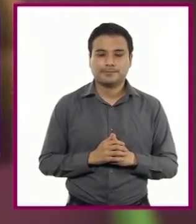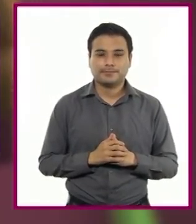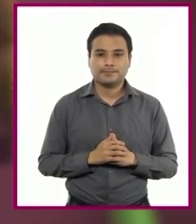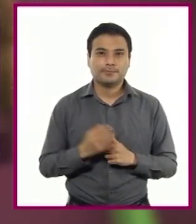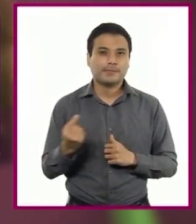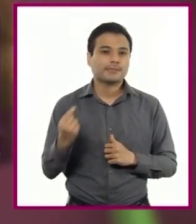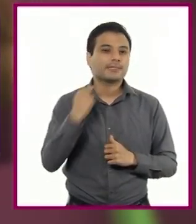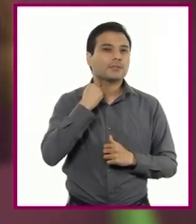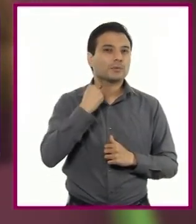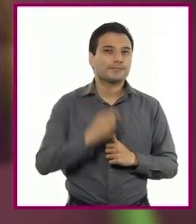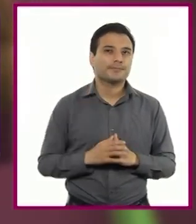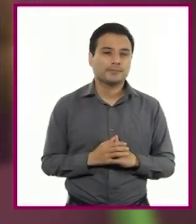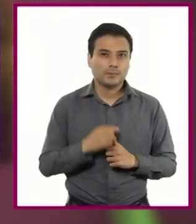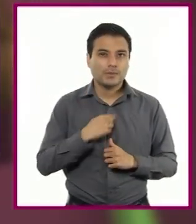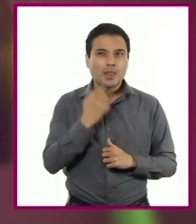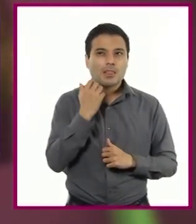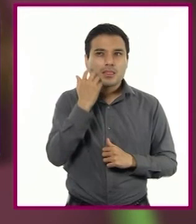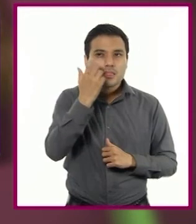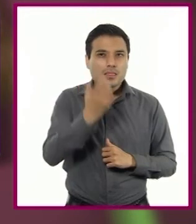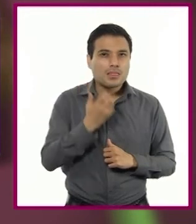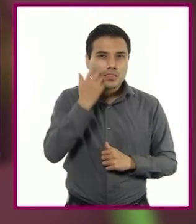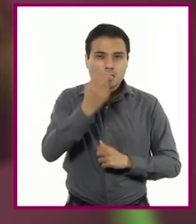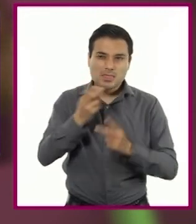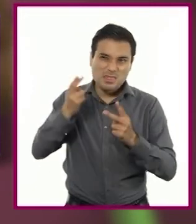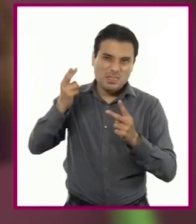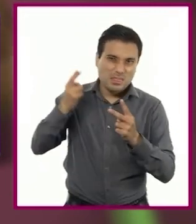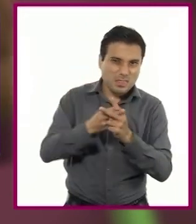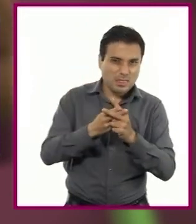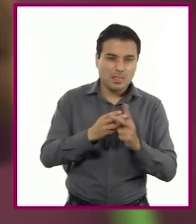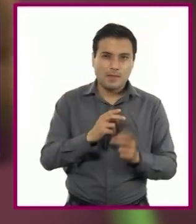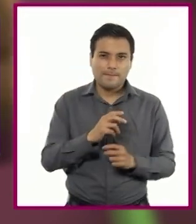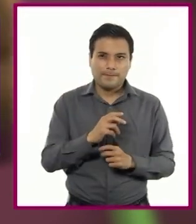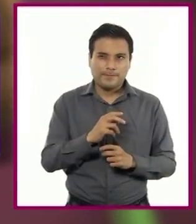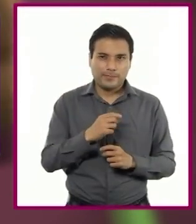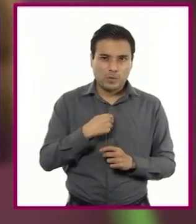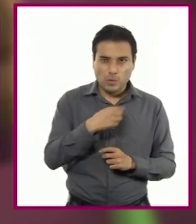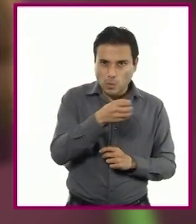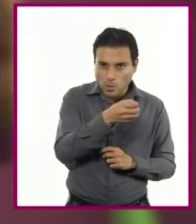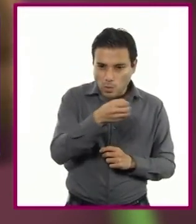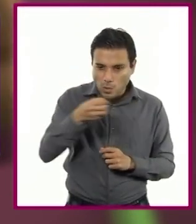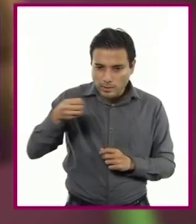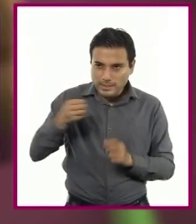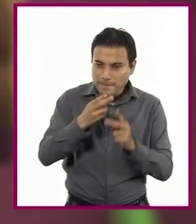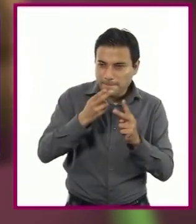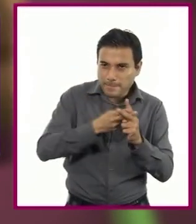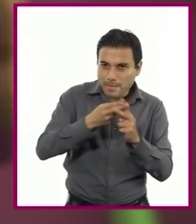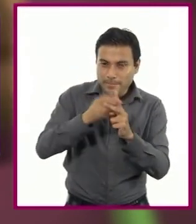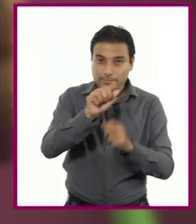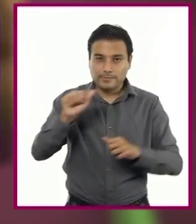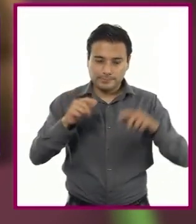Asesinato, homicidio intencionado y sistemático contra la población civil.